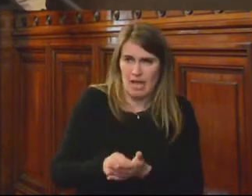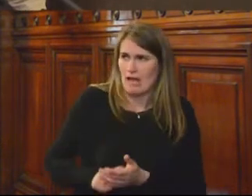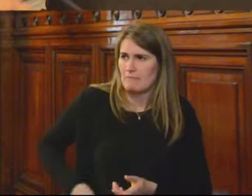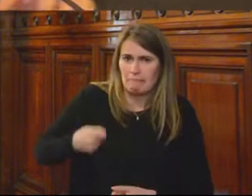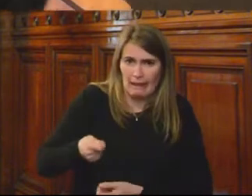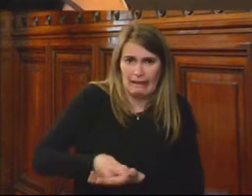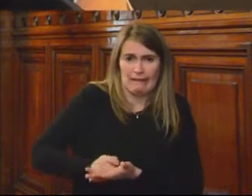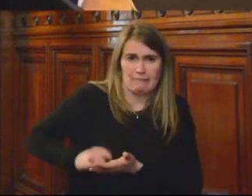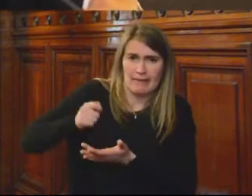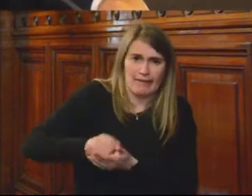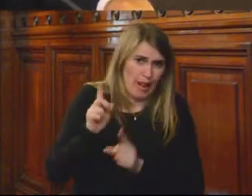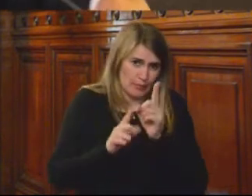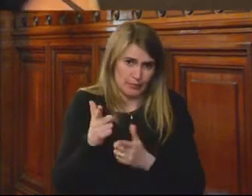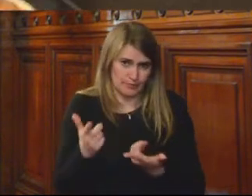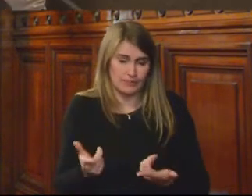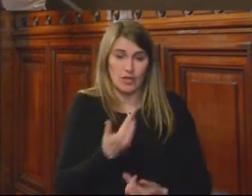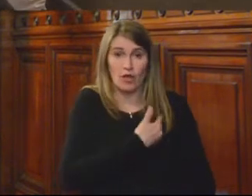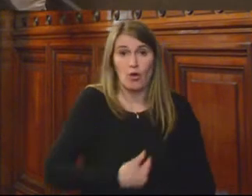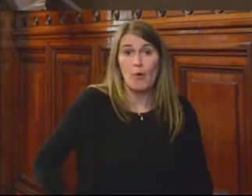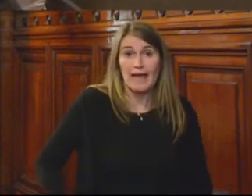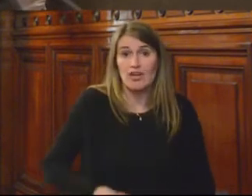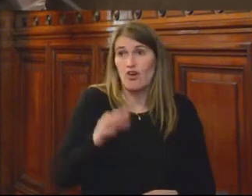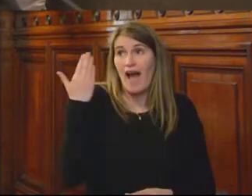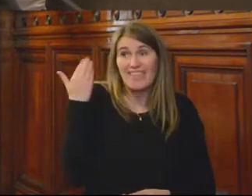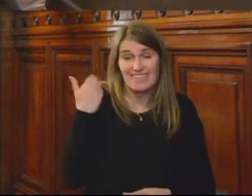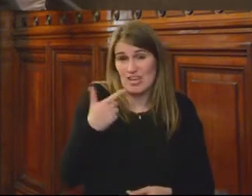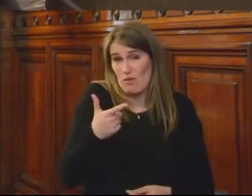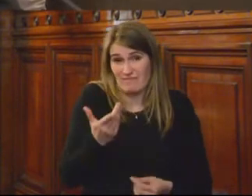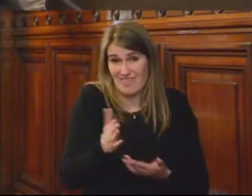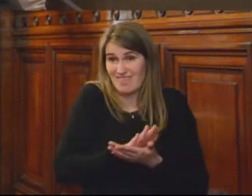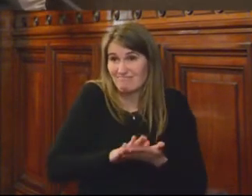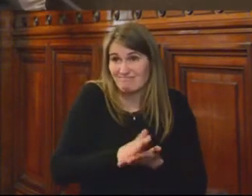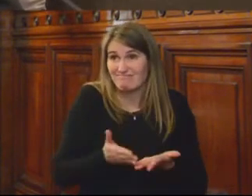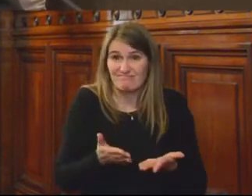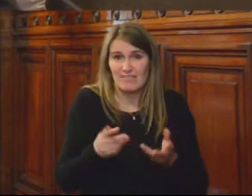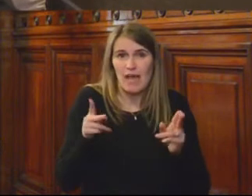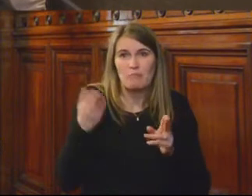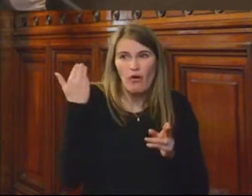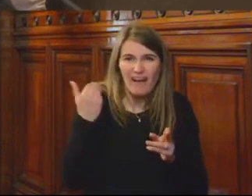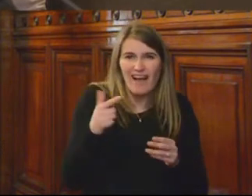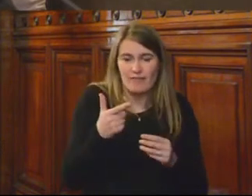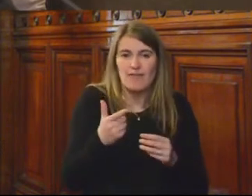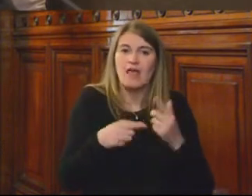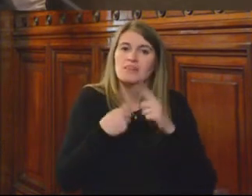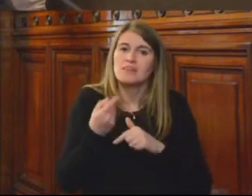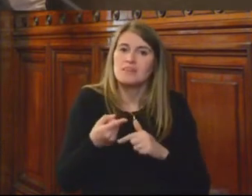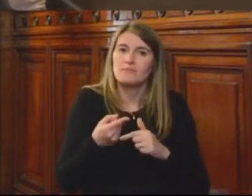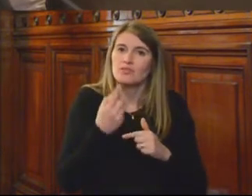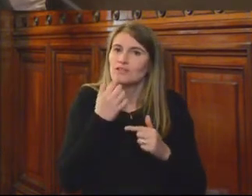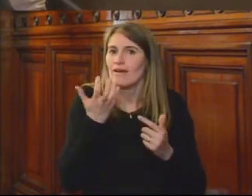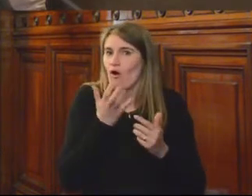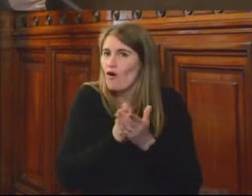parte del gobierno de la época y se avanzaba pues hacia un proceso de facto